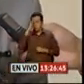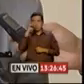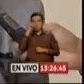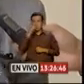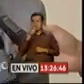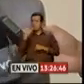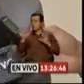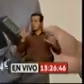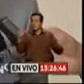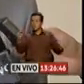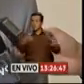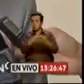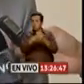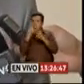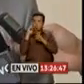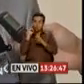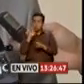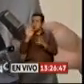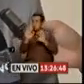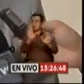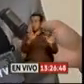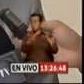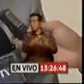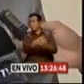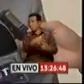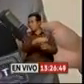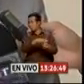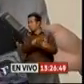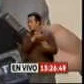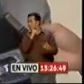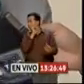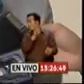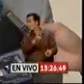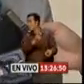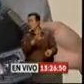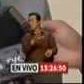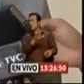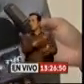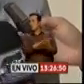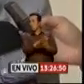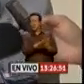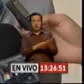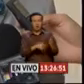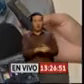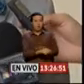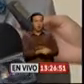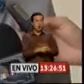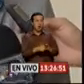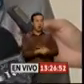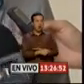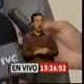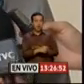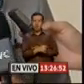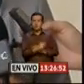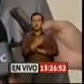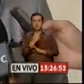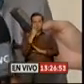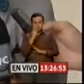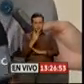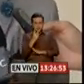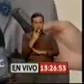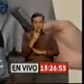sola investigando solos es qué fragua en este asesinato y construyen un asesinato porque es lo que ha sostenido